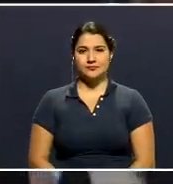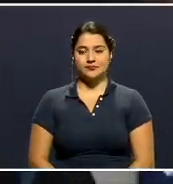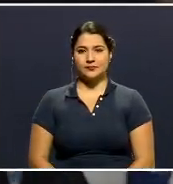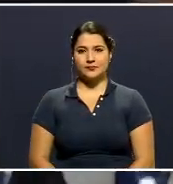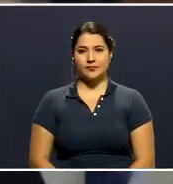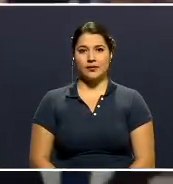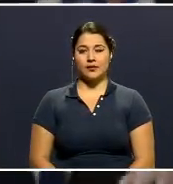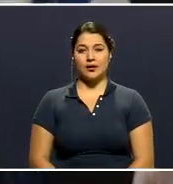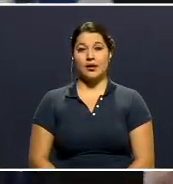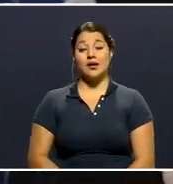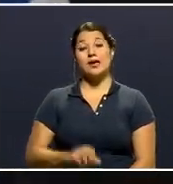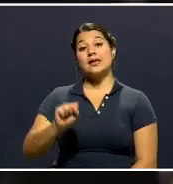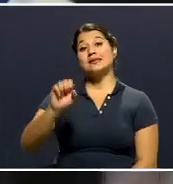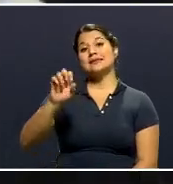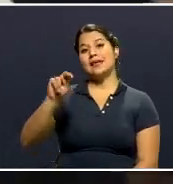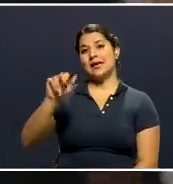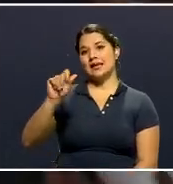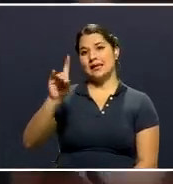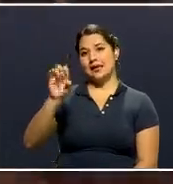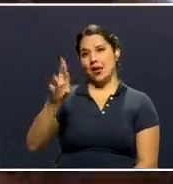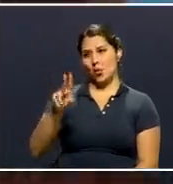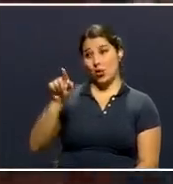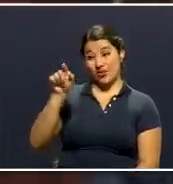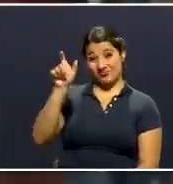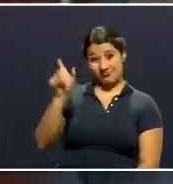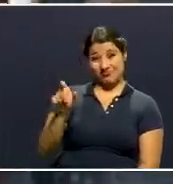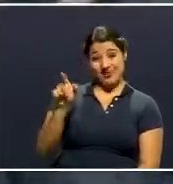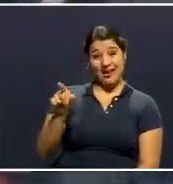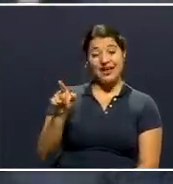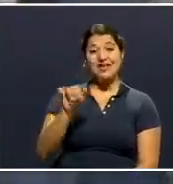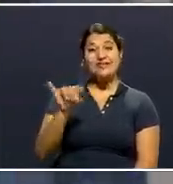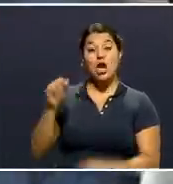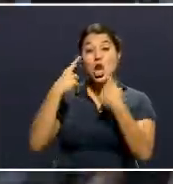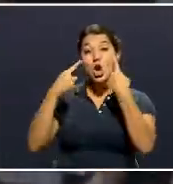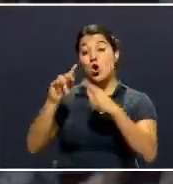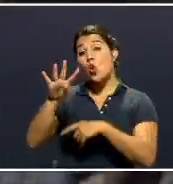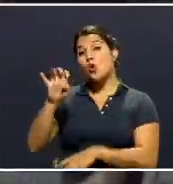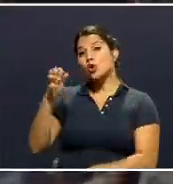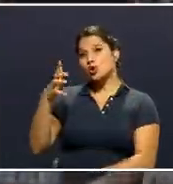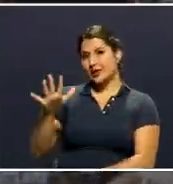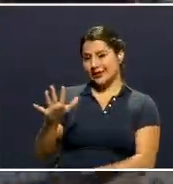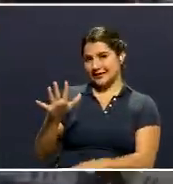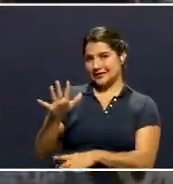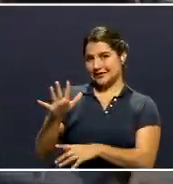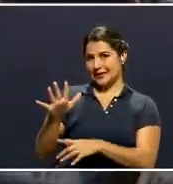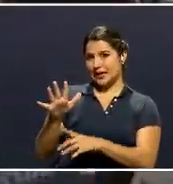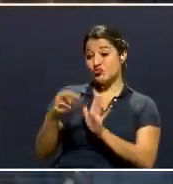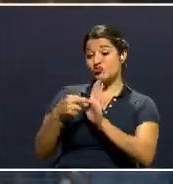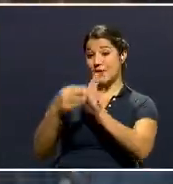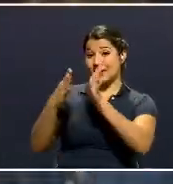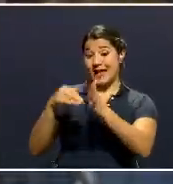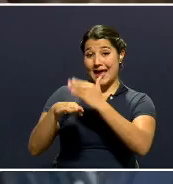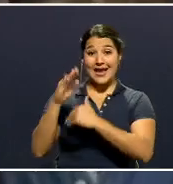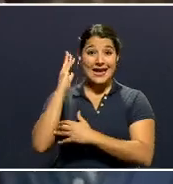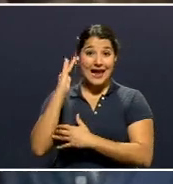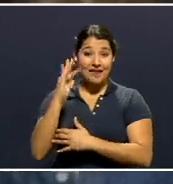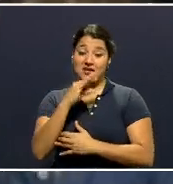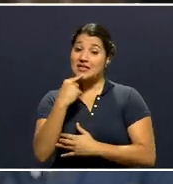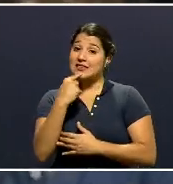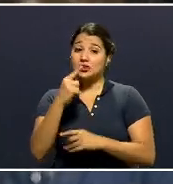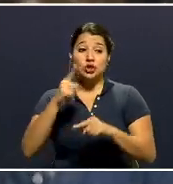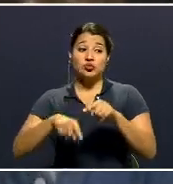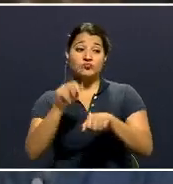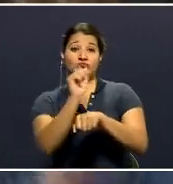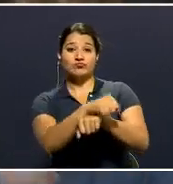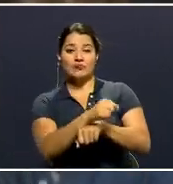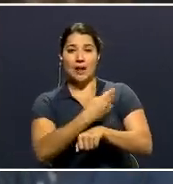El senador por Vermont, el demócrata más a la izquierda, ha logrado los 415 delegados de California e insiste en que no se puede vencer a